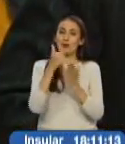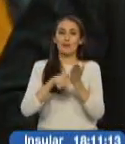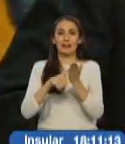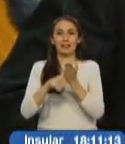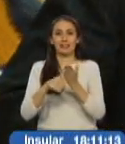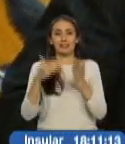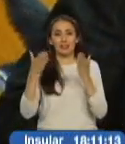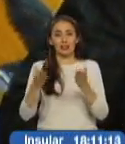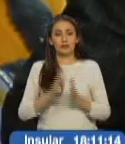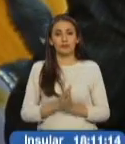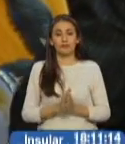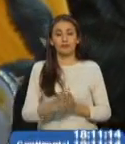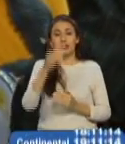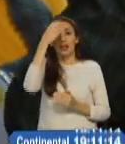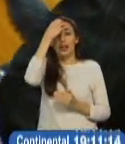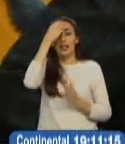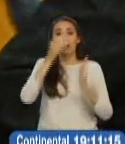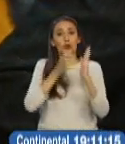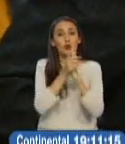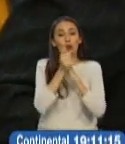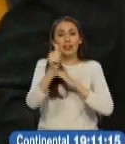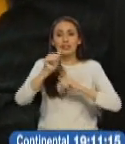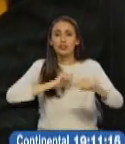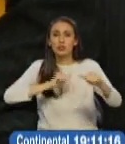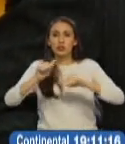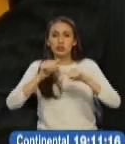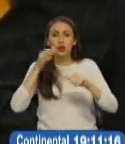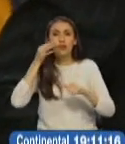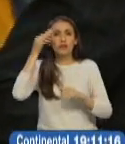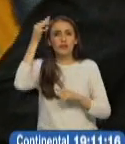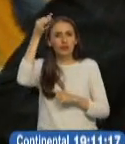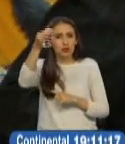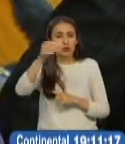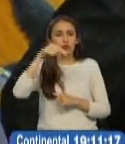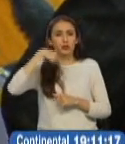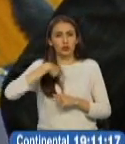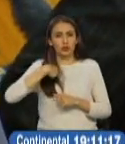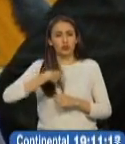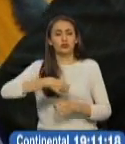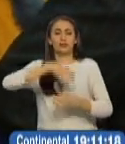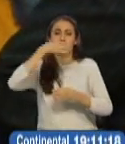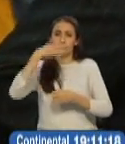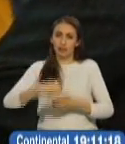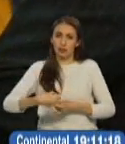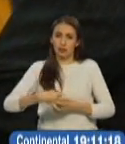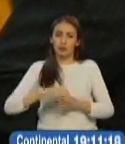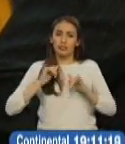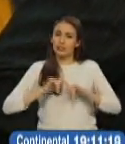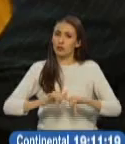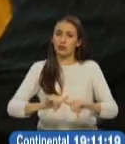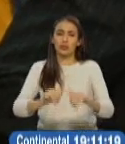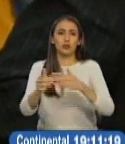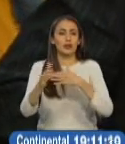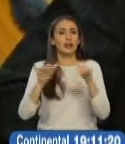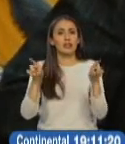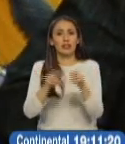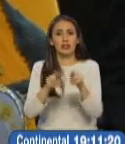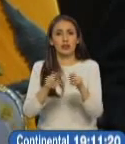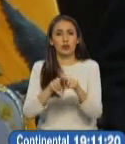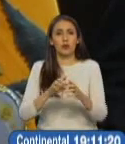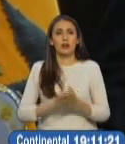La educación con su capacidad y gestión en el futuro, estamos seguros que seguirá con el legado de quienes la